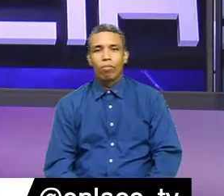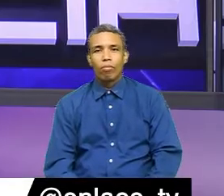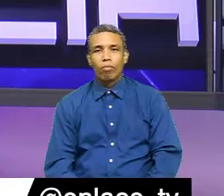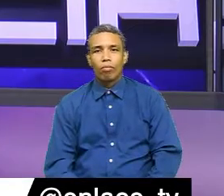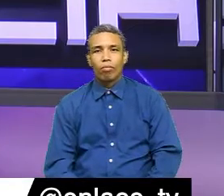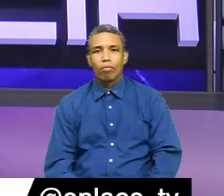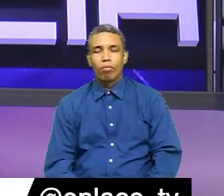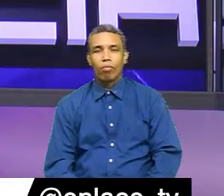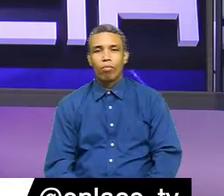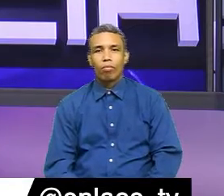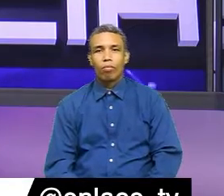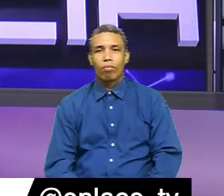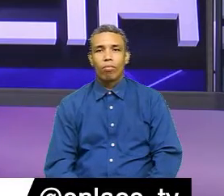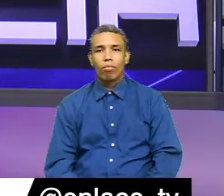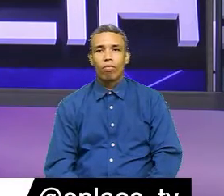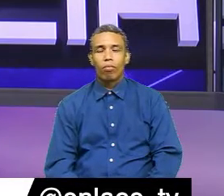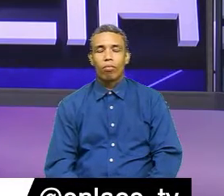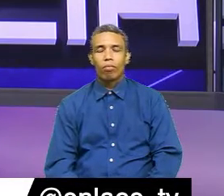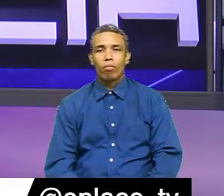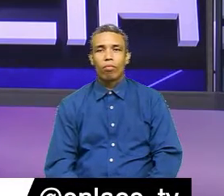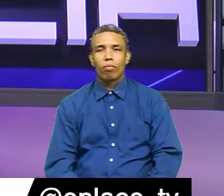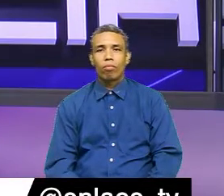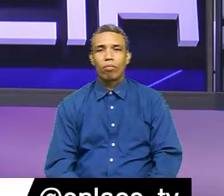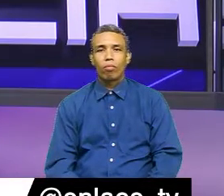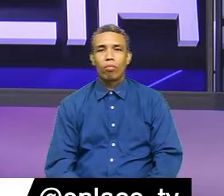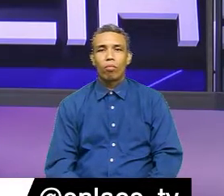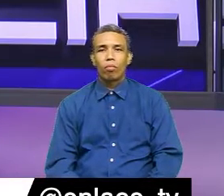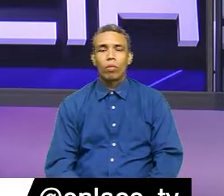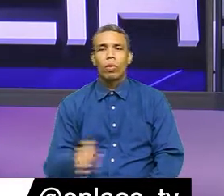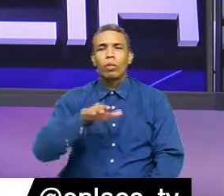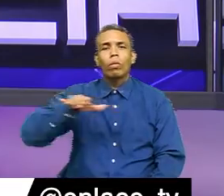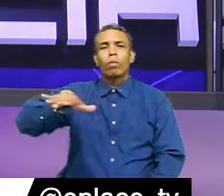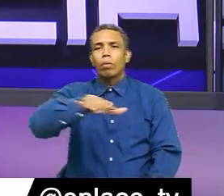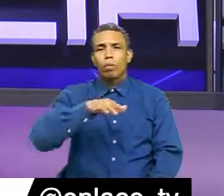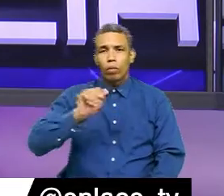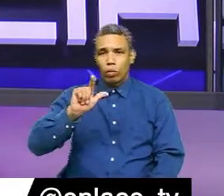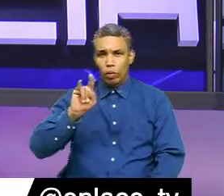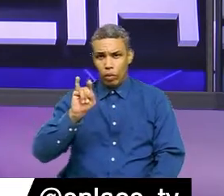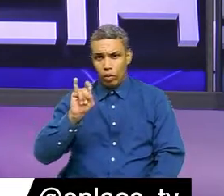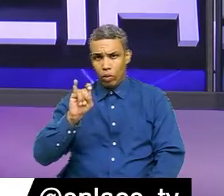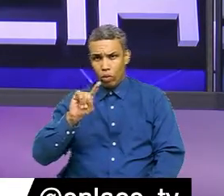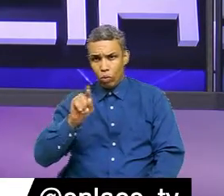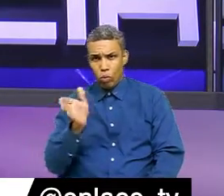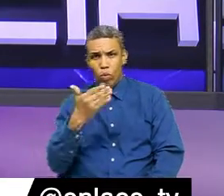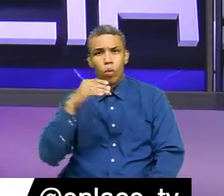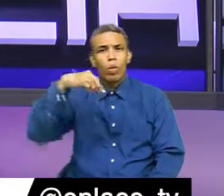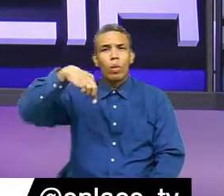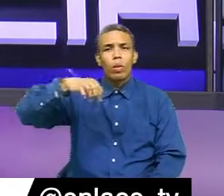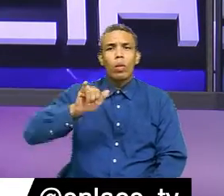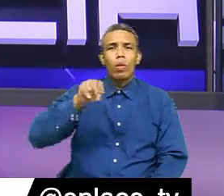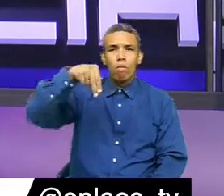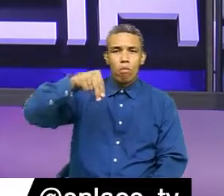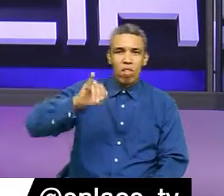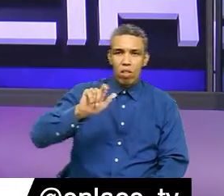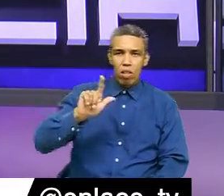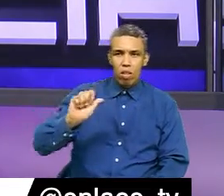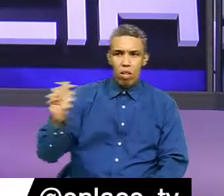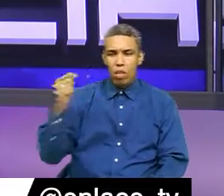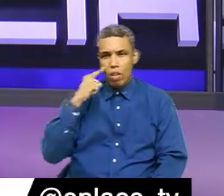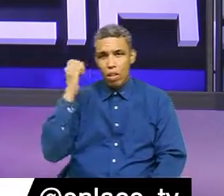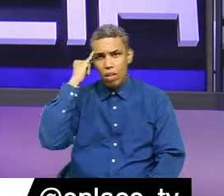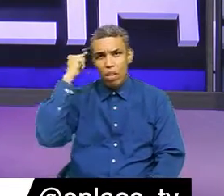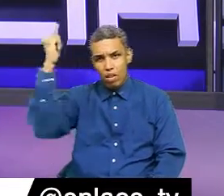Y con éxito se cumplió en la plazoleta cívica Luis Pinilla la inauguración oficial de la 22ª versión del Festival de Abra Palabra. Los